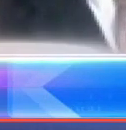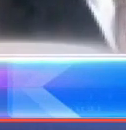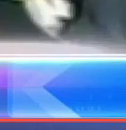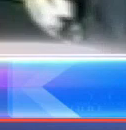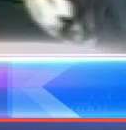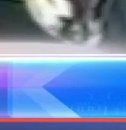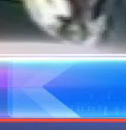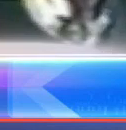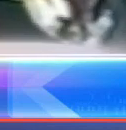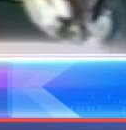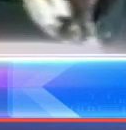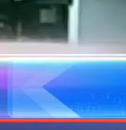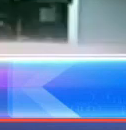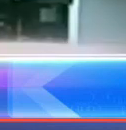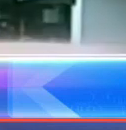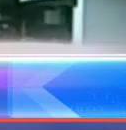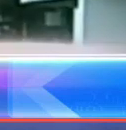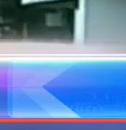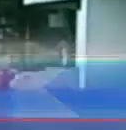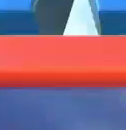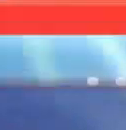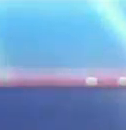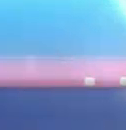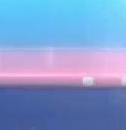peculado en el caso Filan Banco.